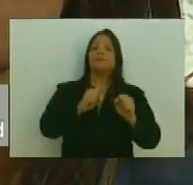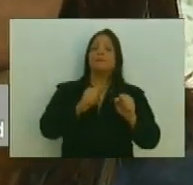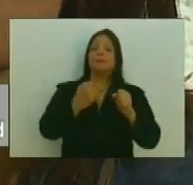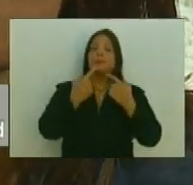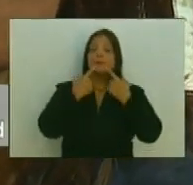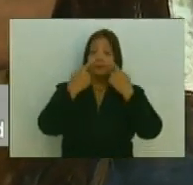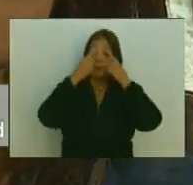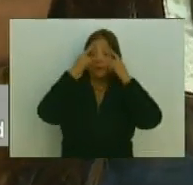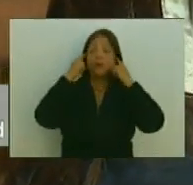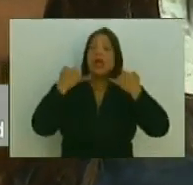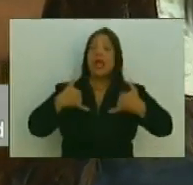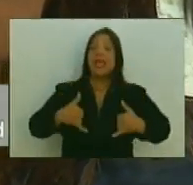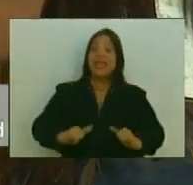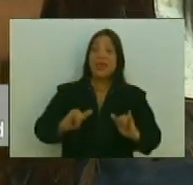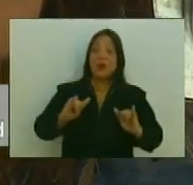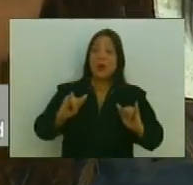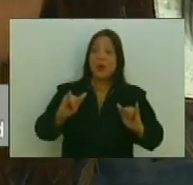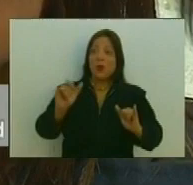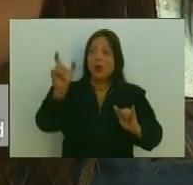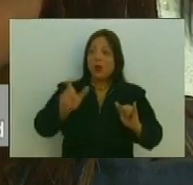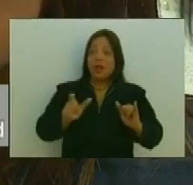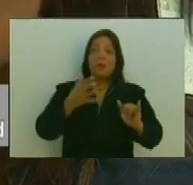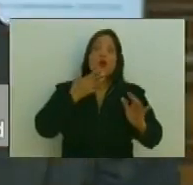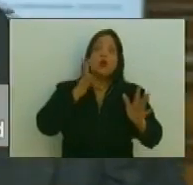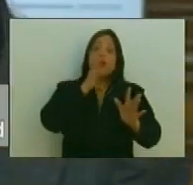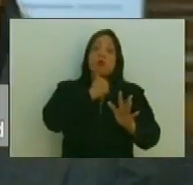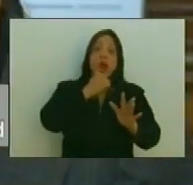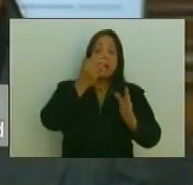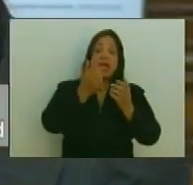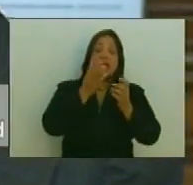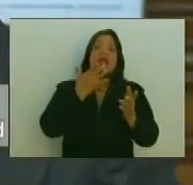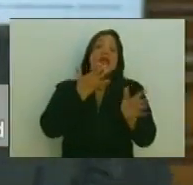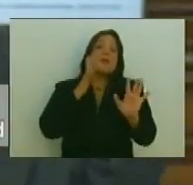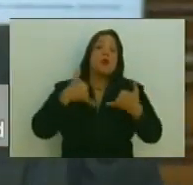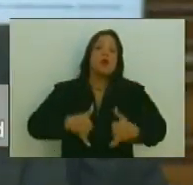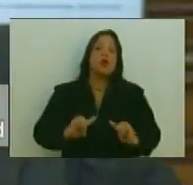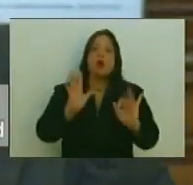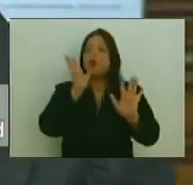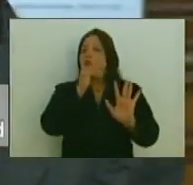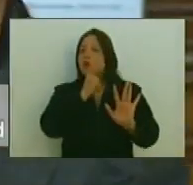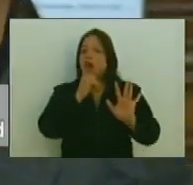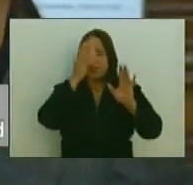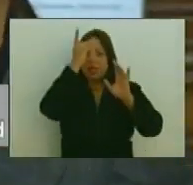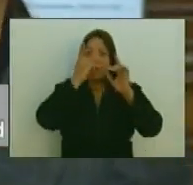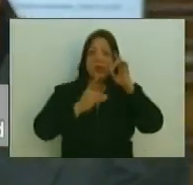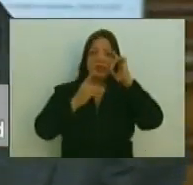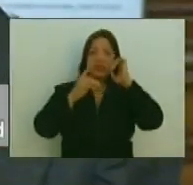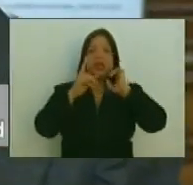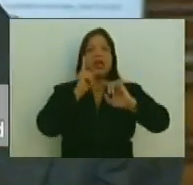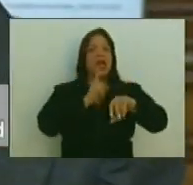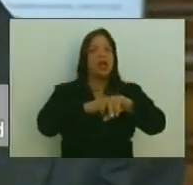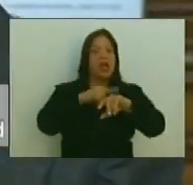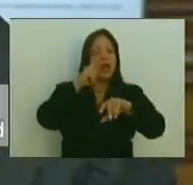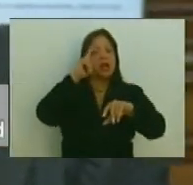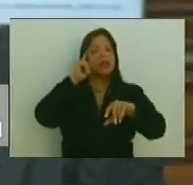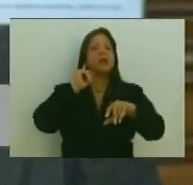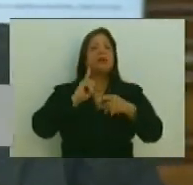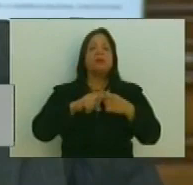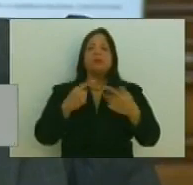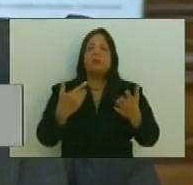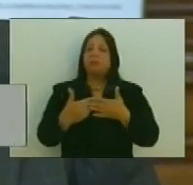que nuestros hijos convencionales, los que no tienen ninguna discapacidad, ellos cambian su horario,